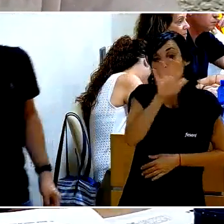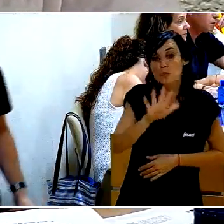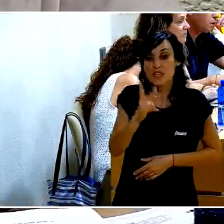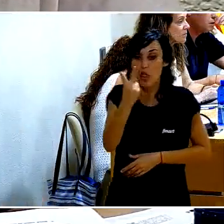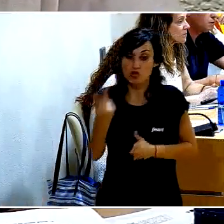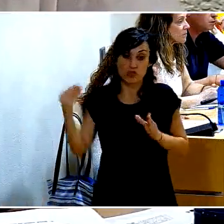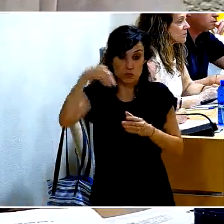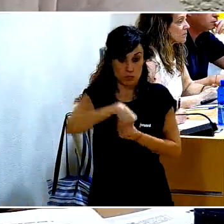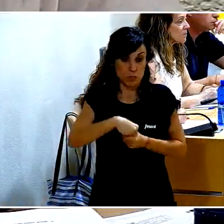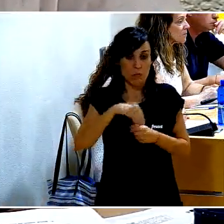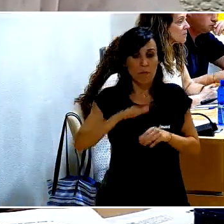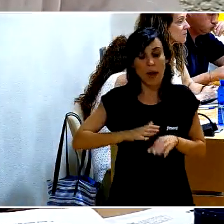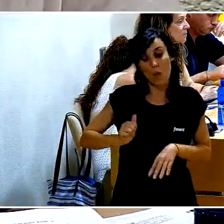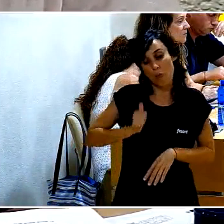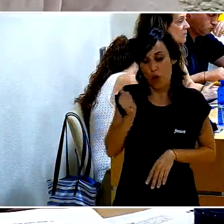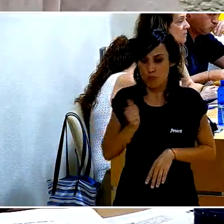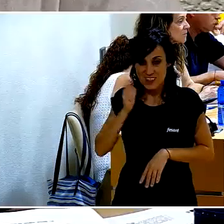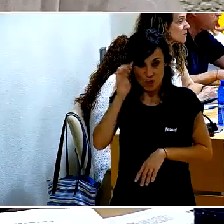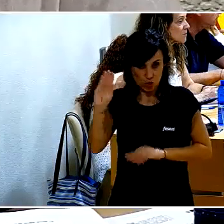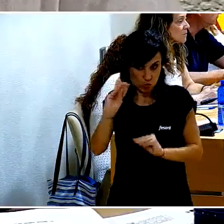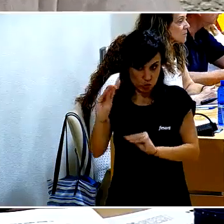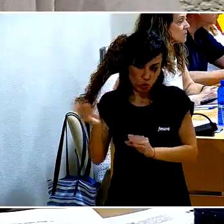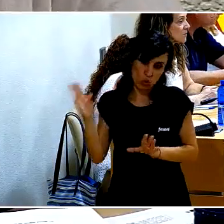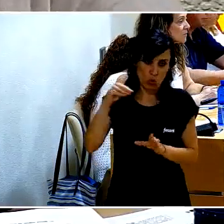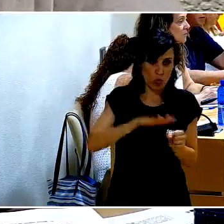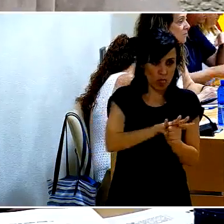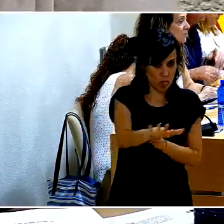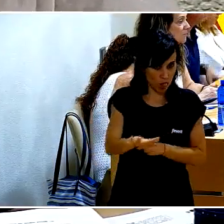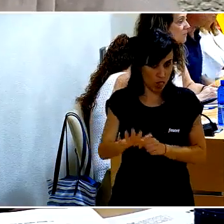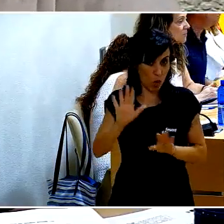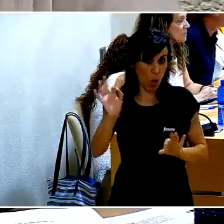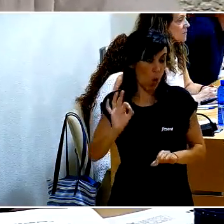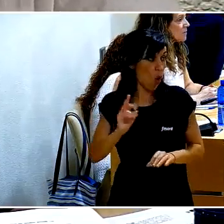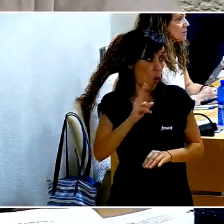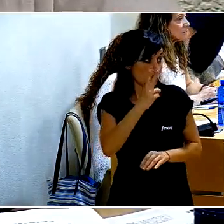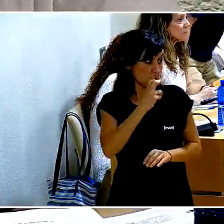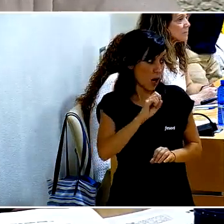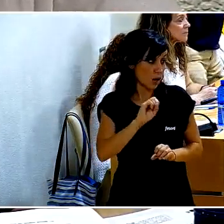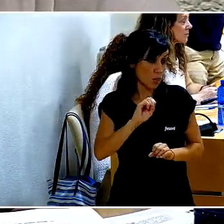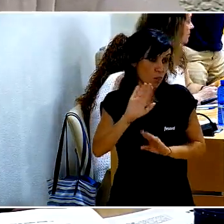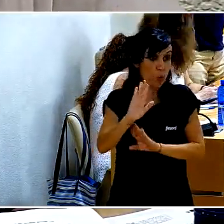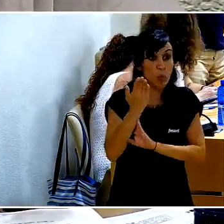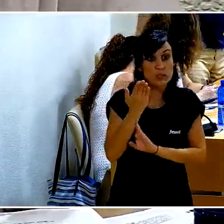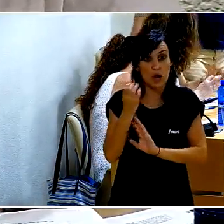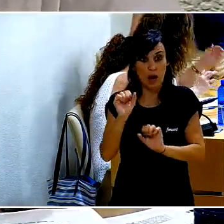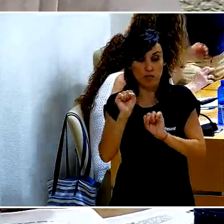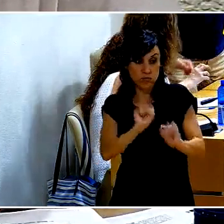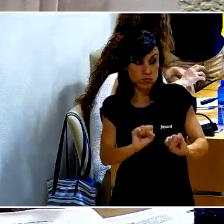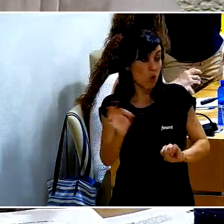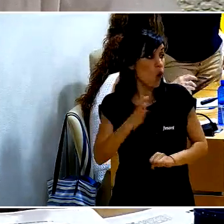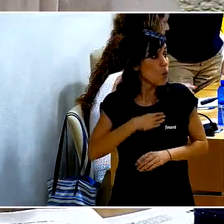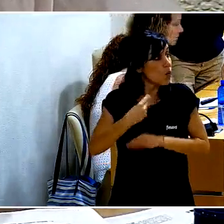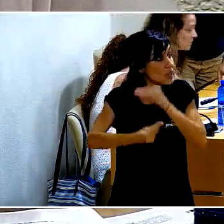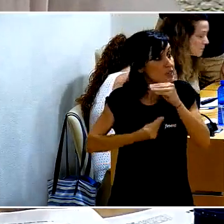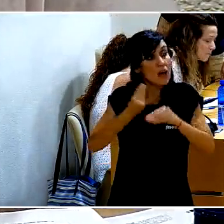dos medidas para colar su ideología y buscar que rechacemos la propuesta. ¿Es así? ¿O pueden ustedes aceptar